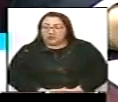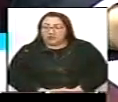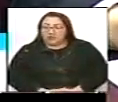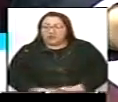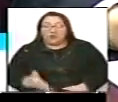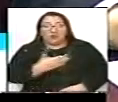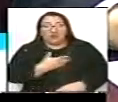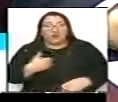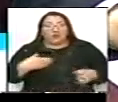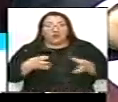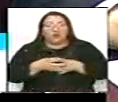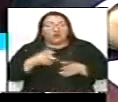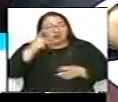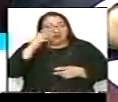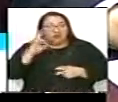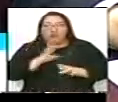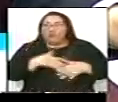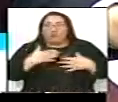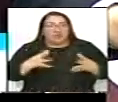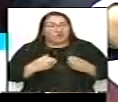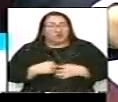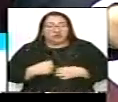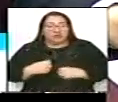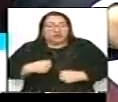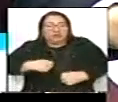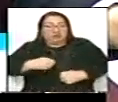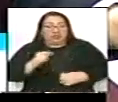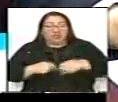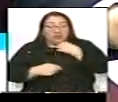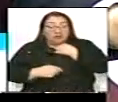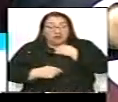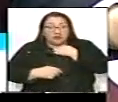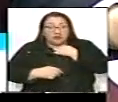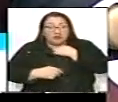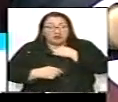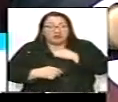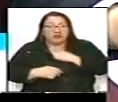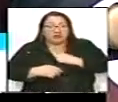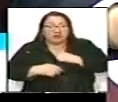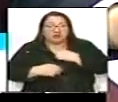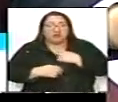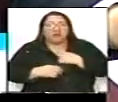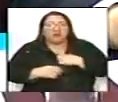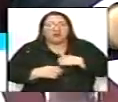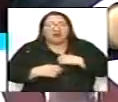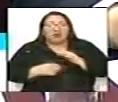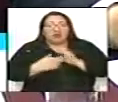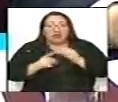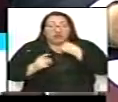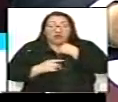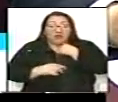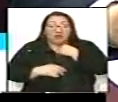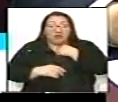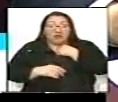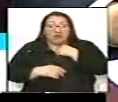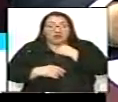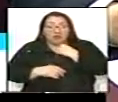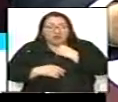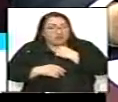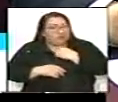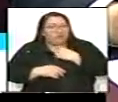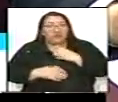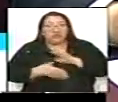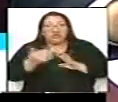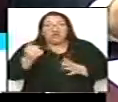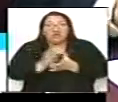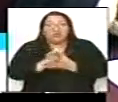Keiko Fujimori. Y eso sí no lo podemos permitir, porque eso demuestra que, si no sacan a Charra, se queda Keiko.